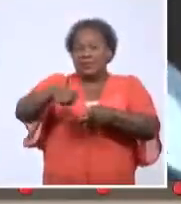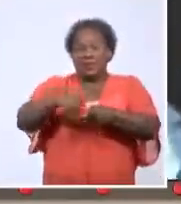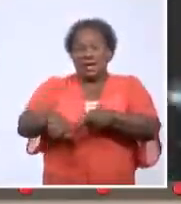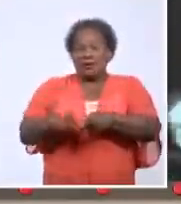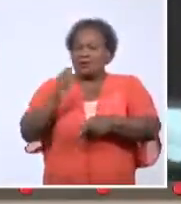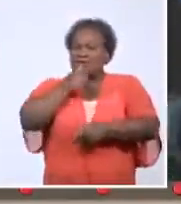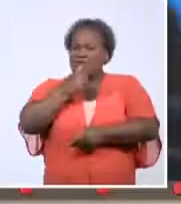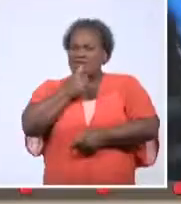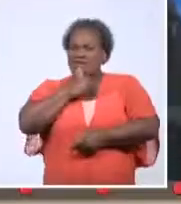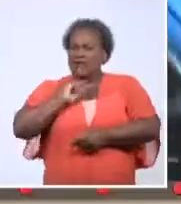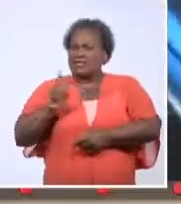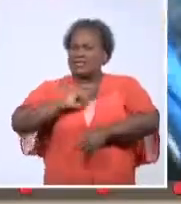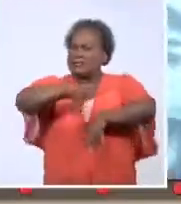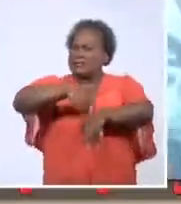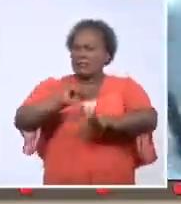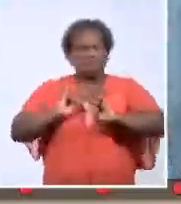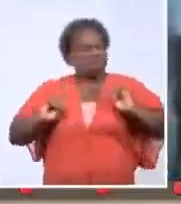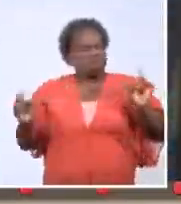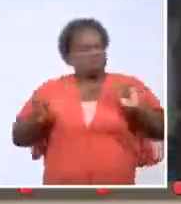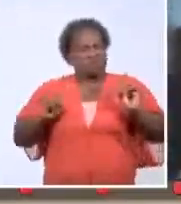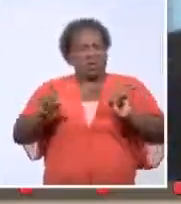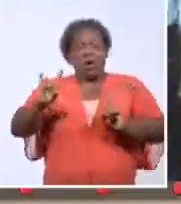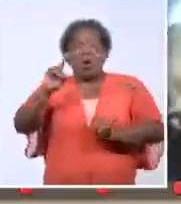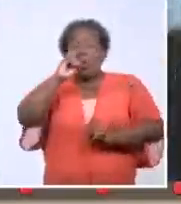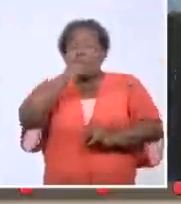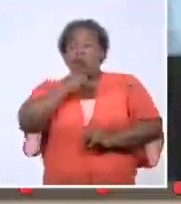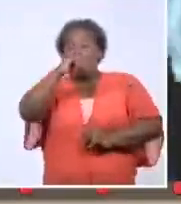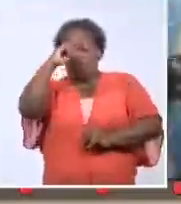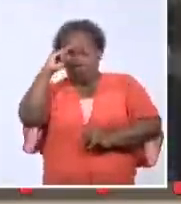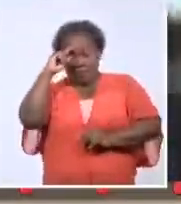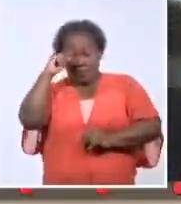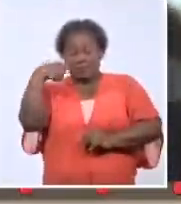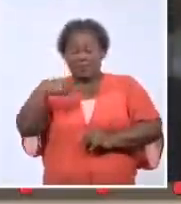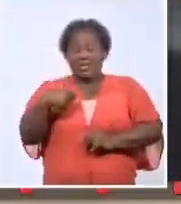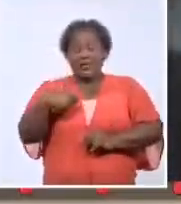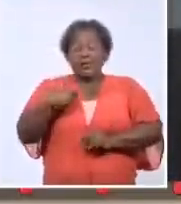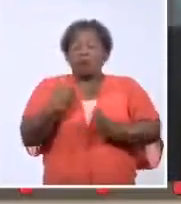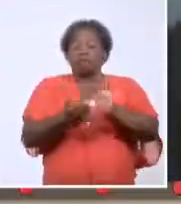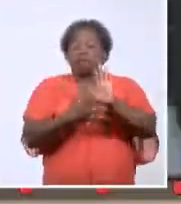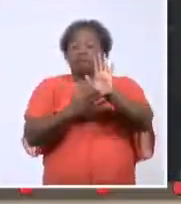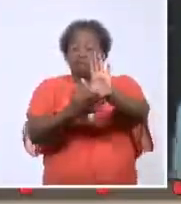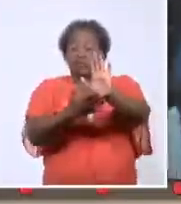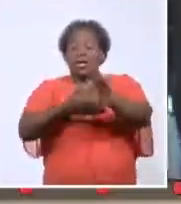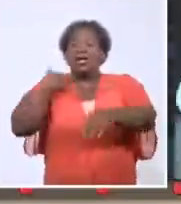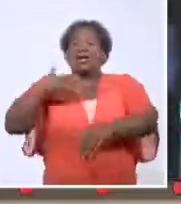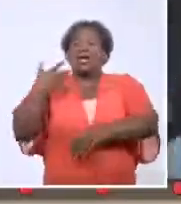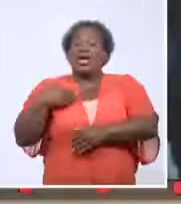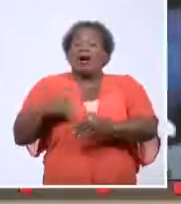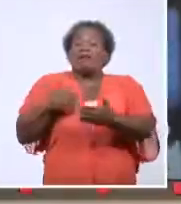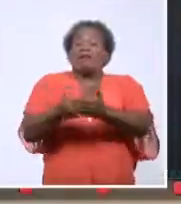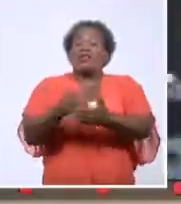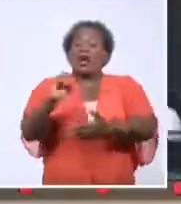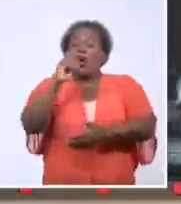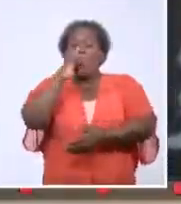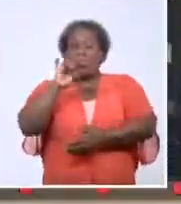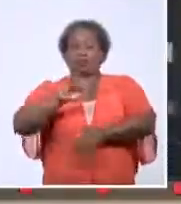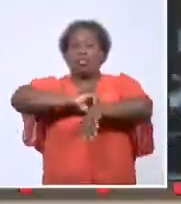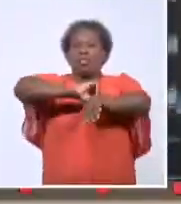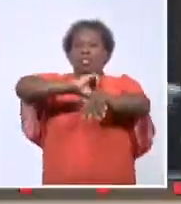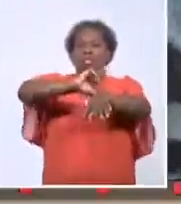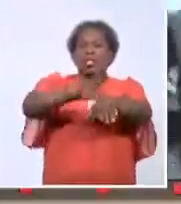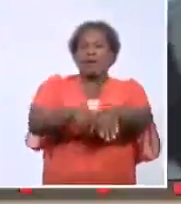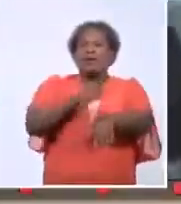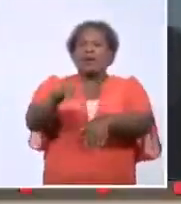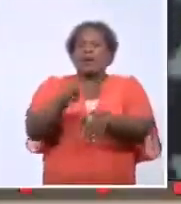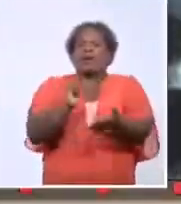más fáciles con el tiempo. UNES debió presentar una queja ante la ONU este 25 de noviembre por la demora para validar su